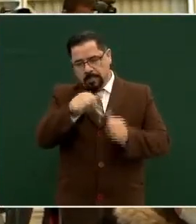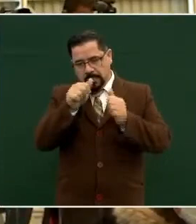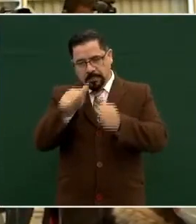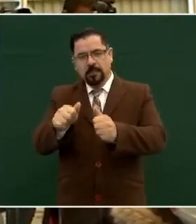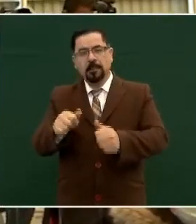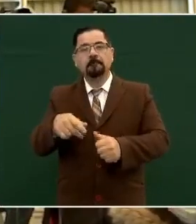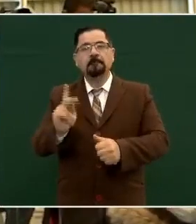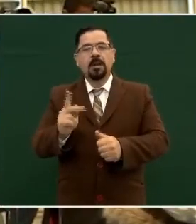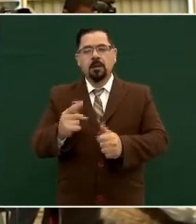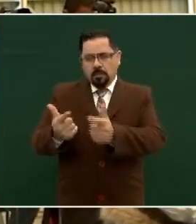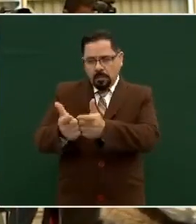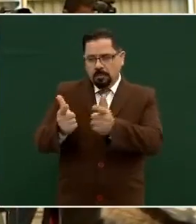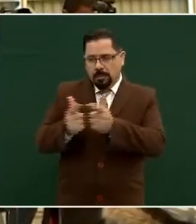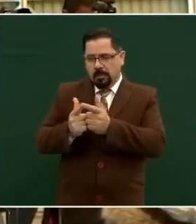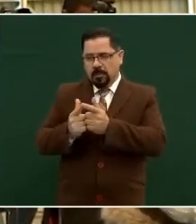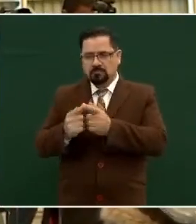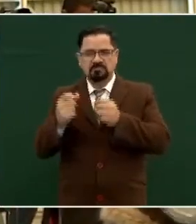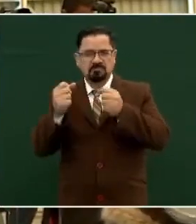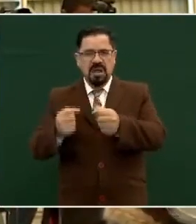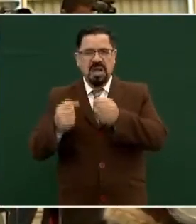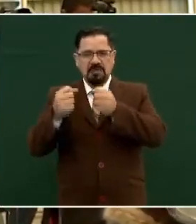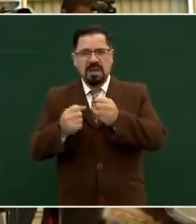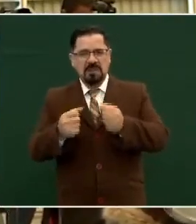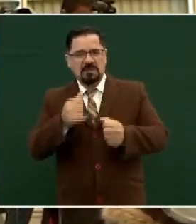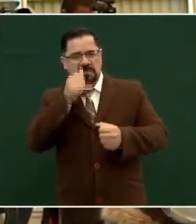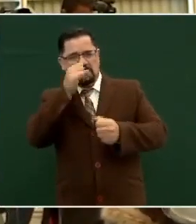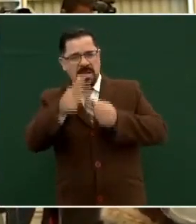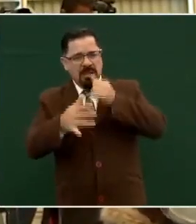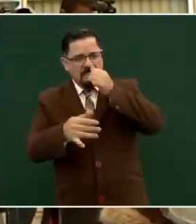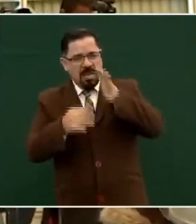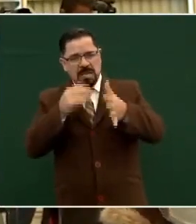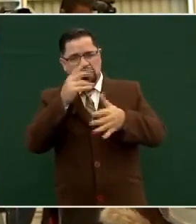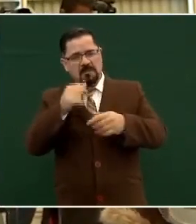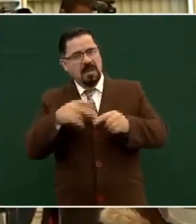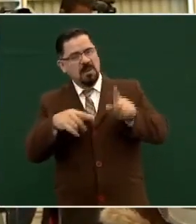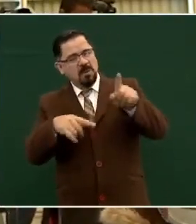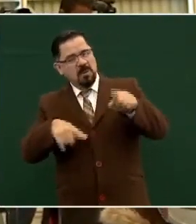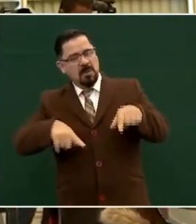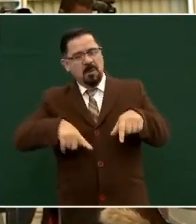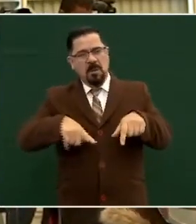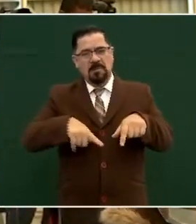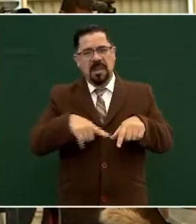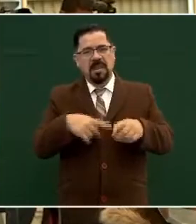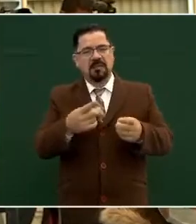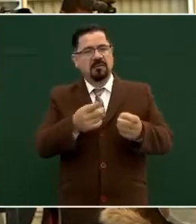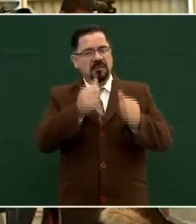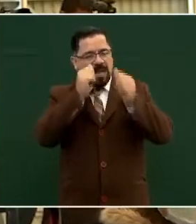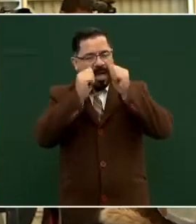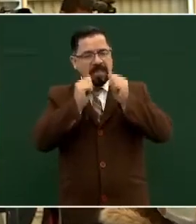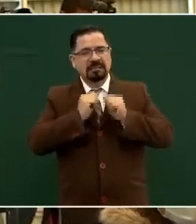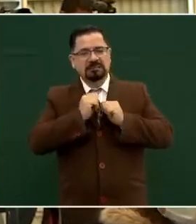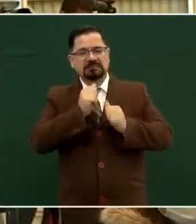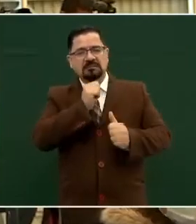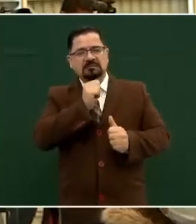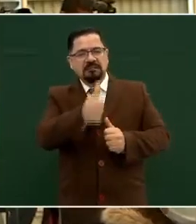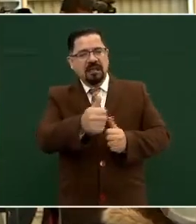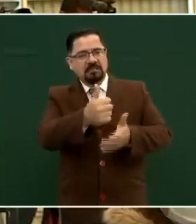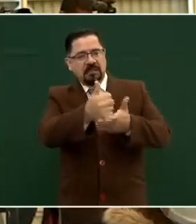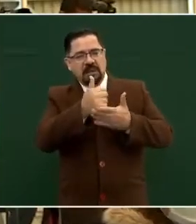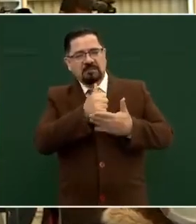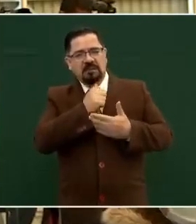algunas manifestaciones de Napoleón Gómez Urrutia quejándose de que su gobierno no está atendiendo el centro del